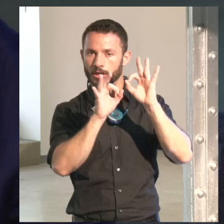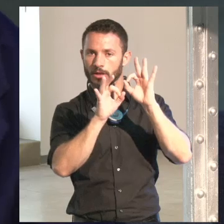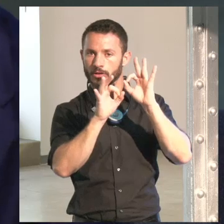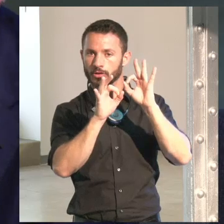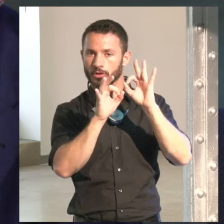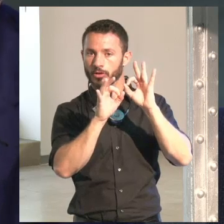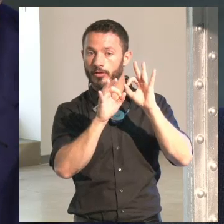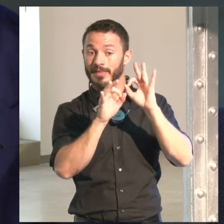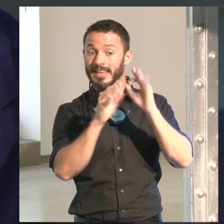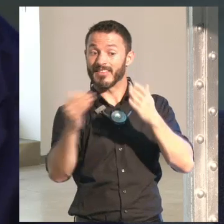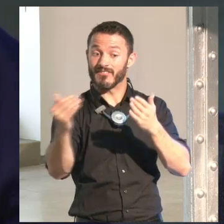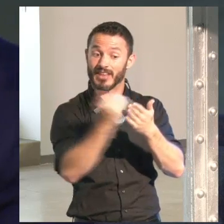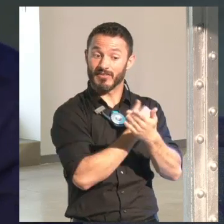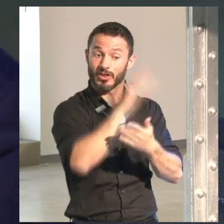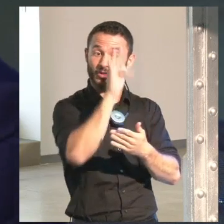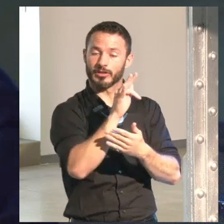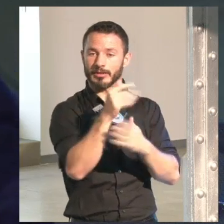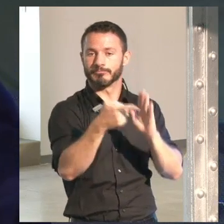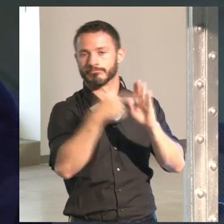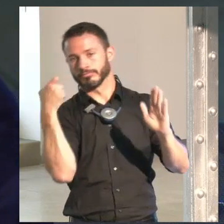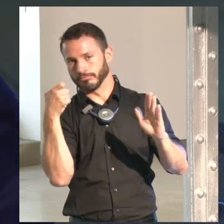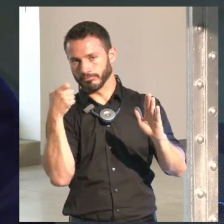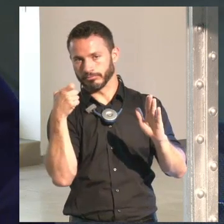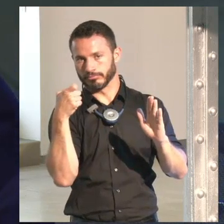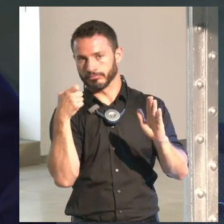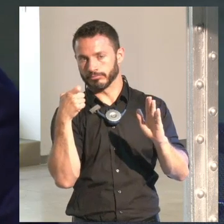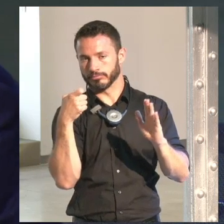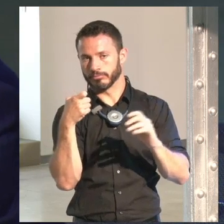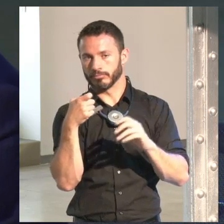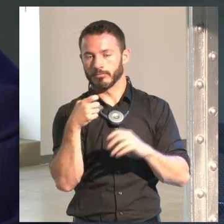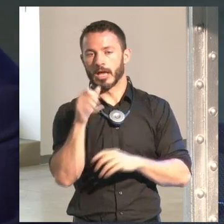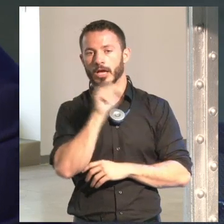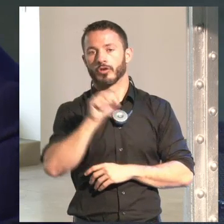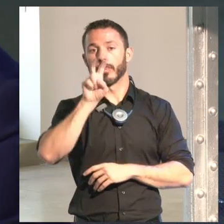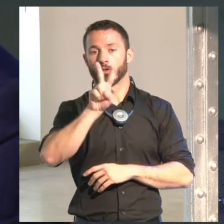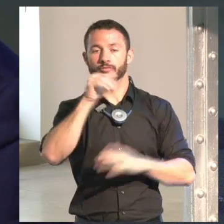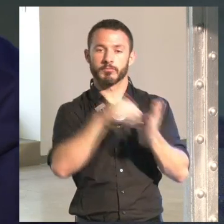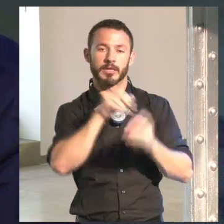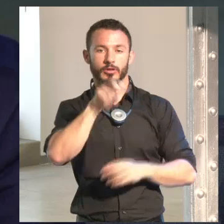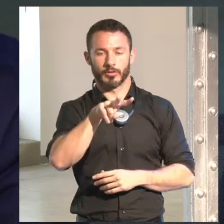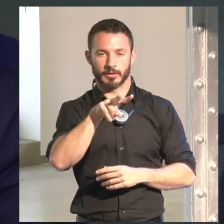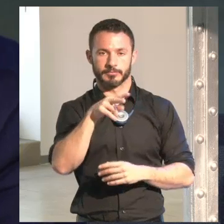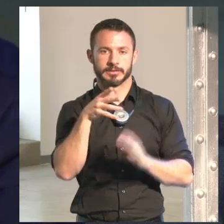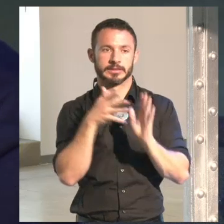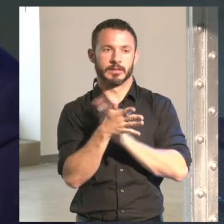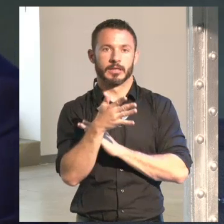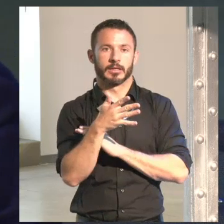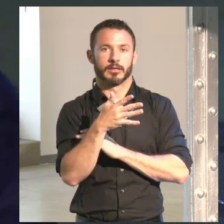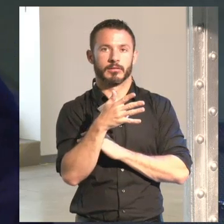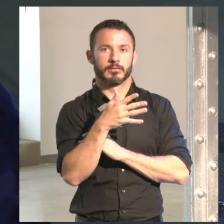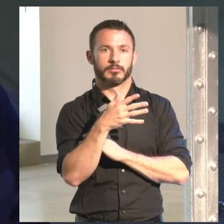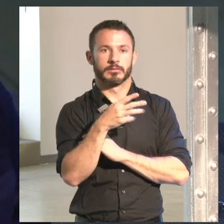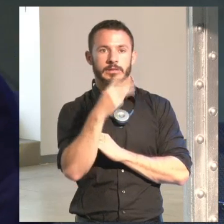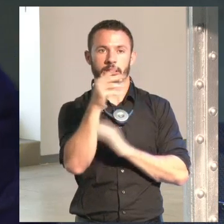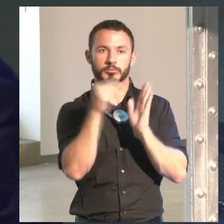la cifra de beneficios del operador. ¿No? Estamos hablando del año 2012, así que si le quitamos aproximadamente